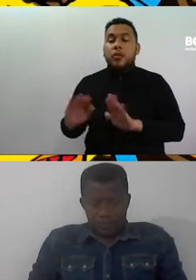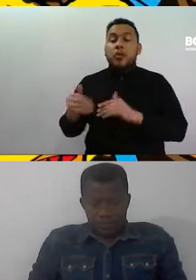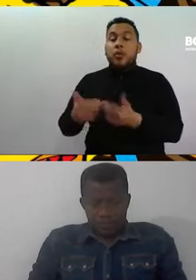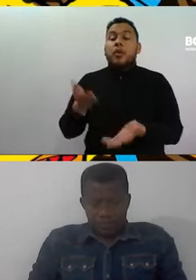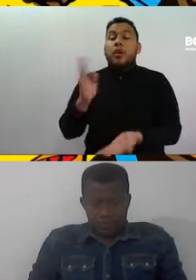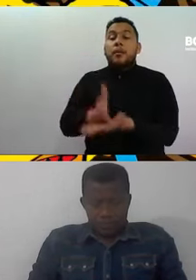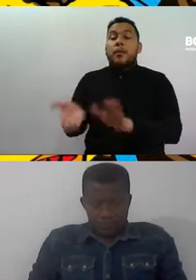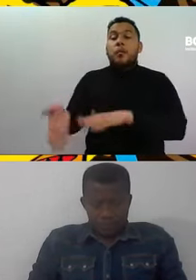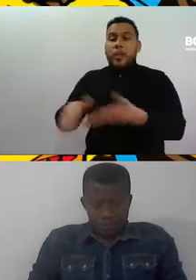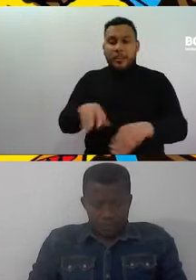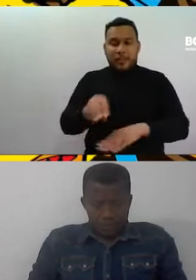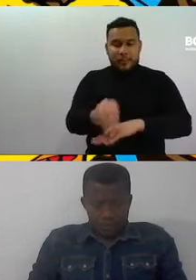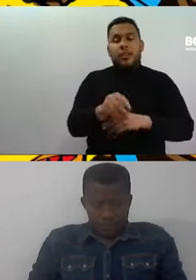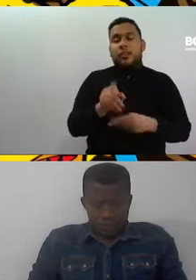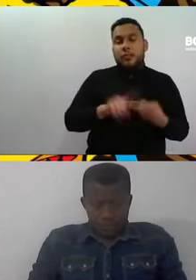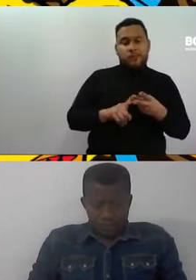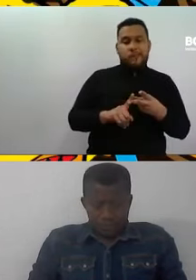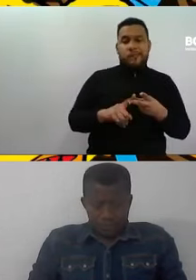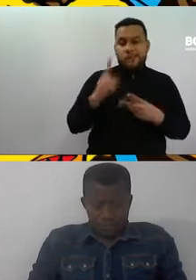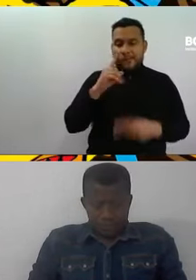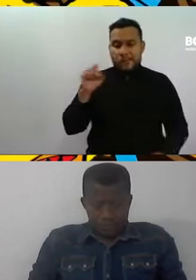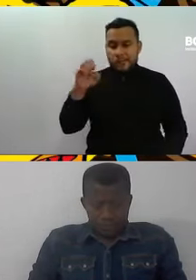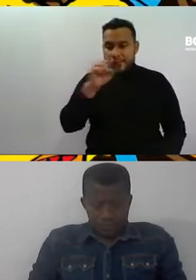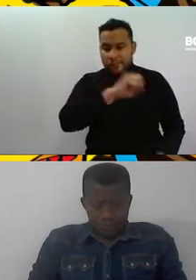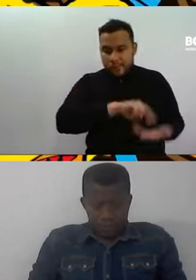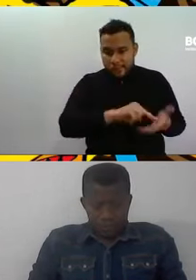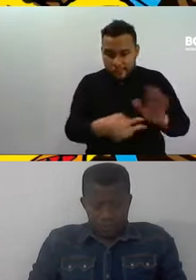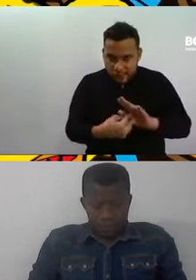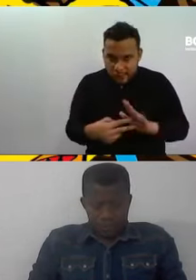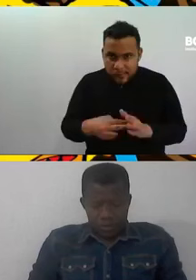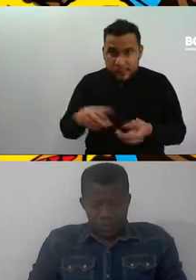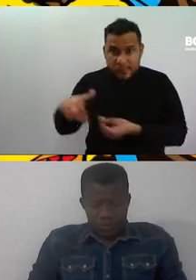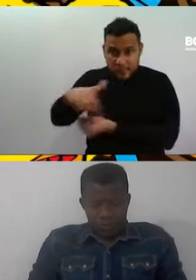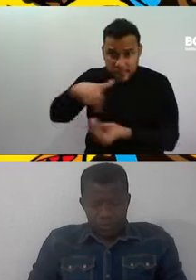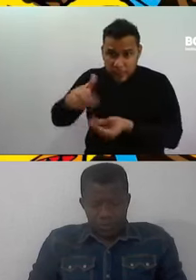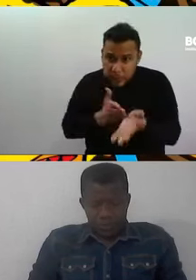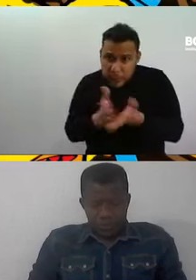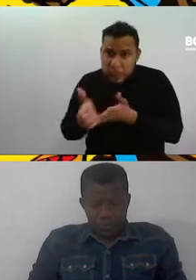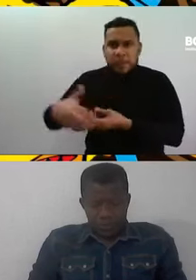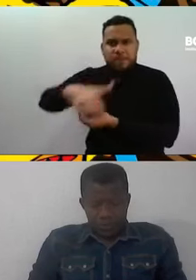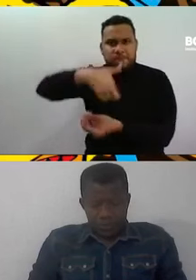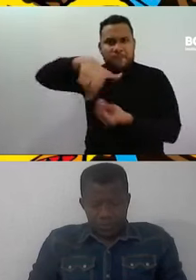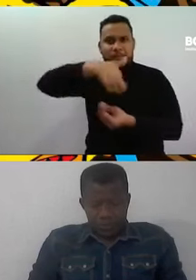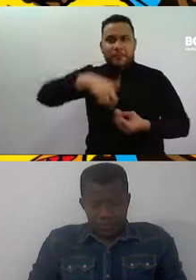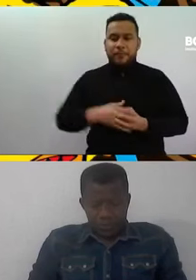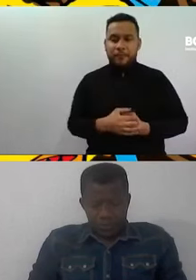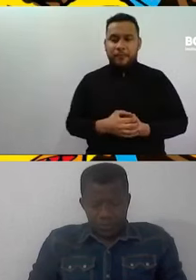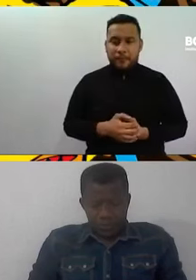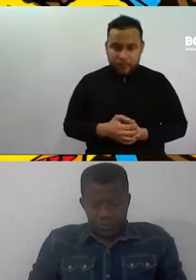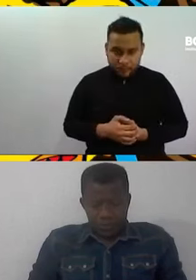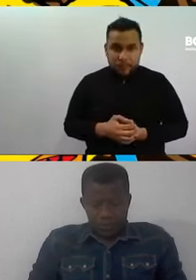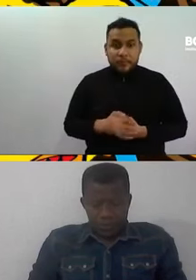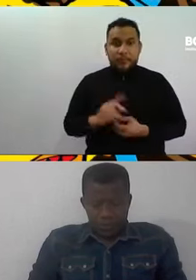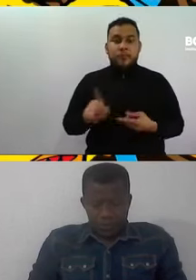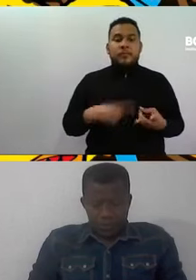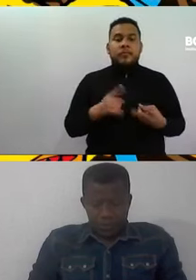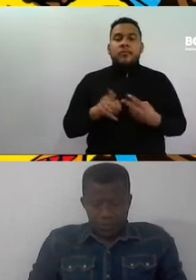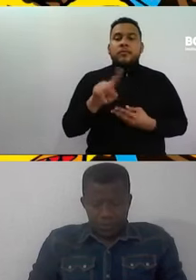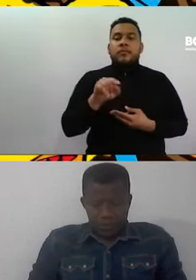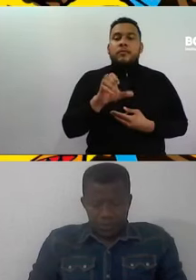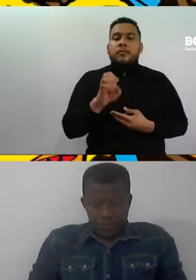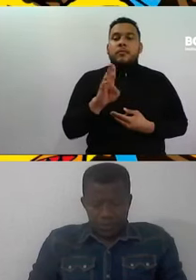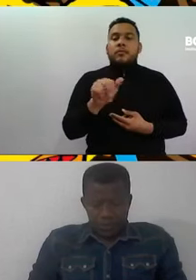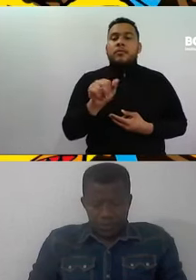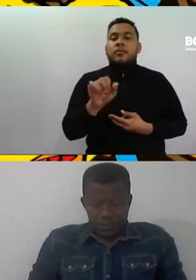poder identificar todo lo que es Palenque y sigue siendo Palenque. Sebastián El Chan